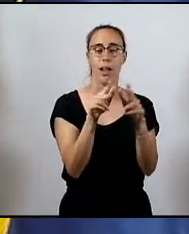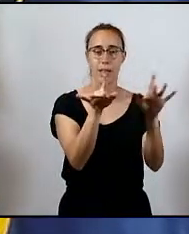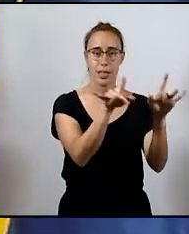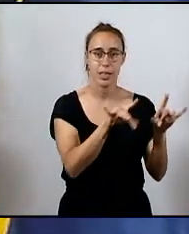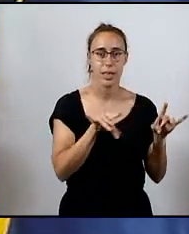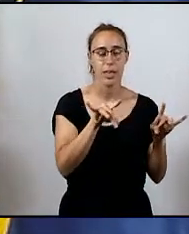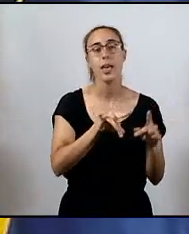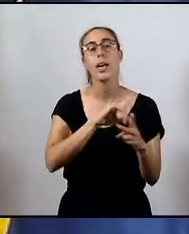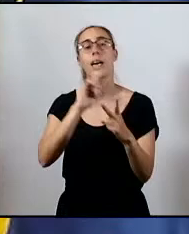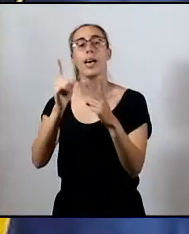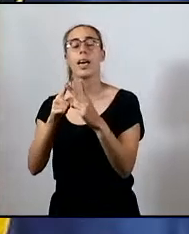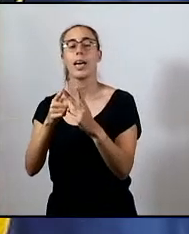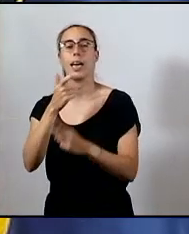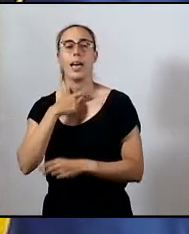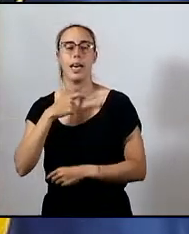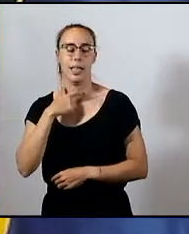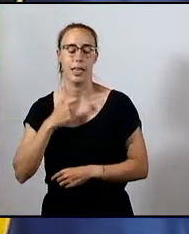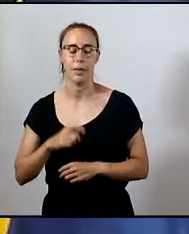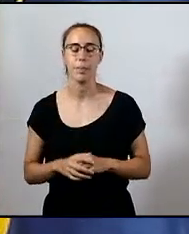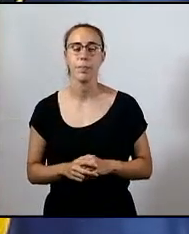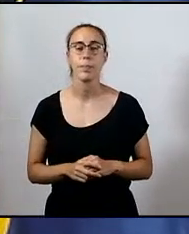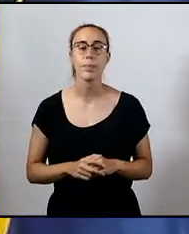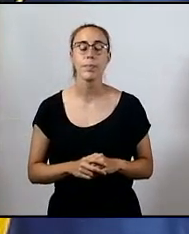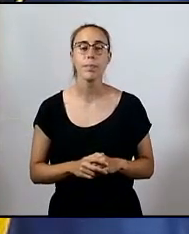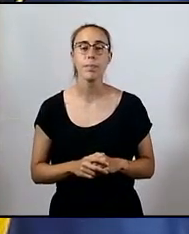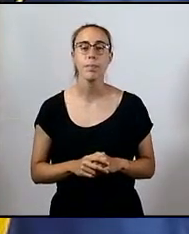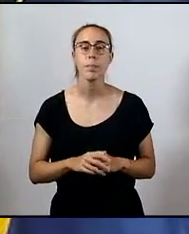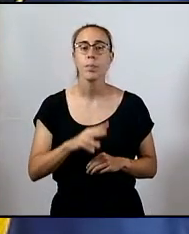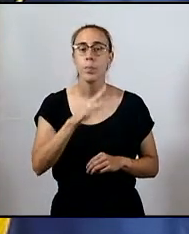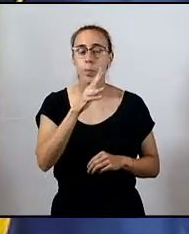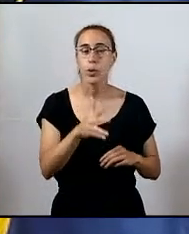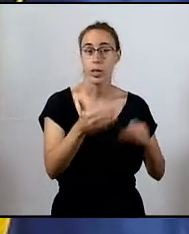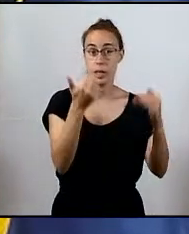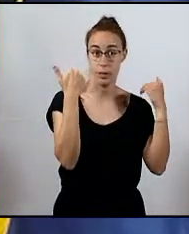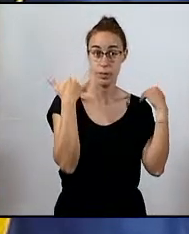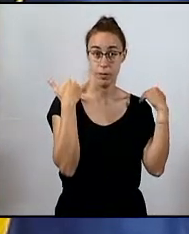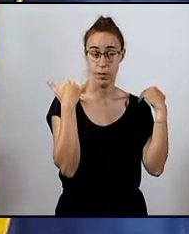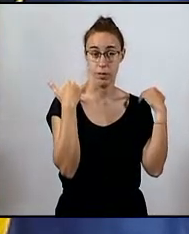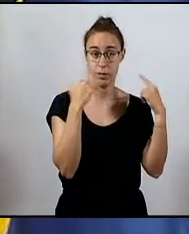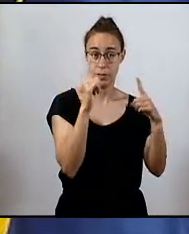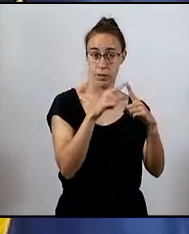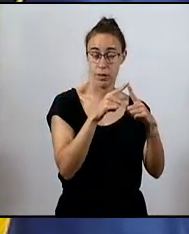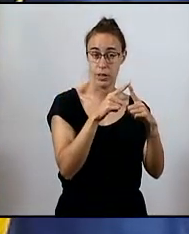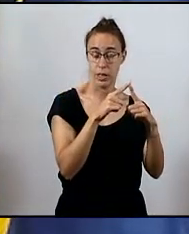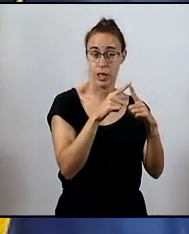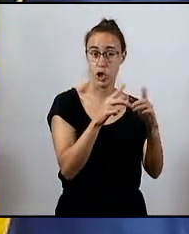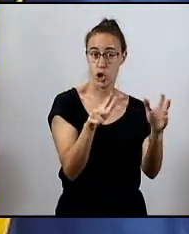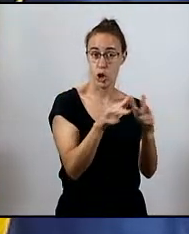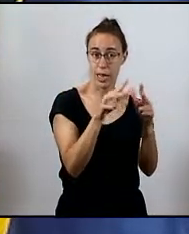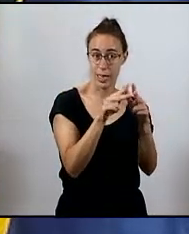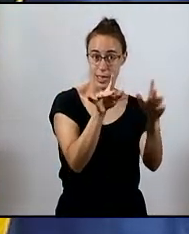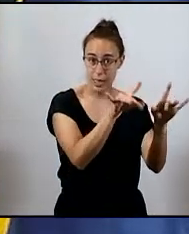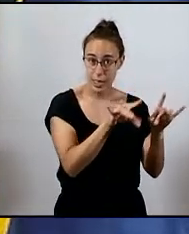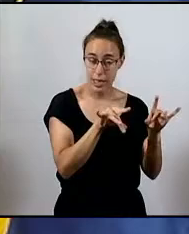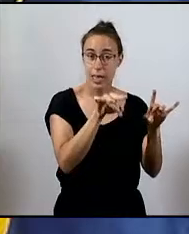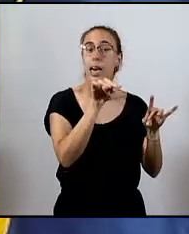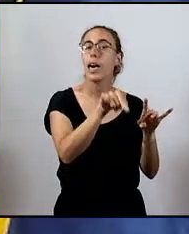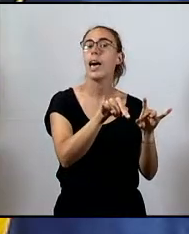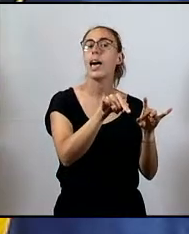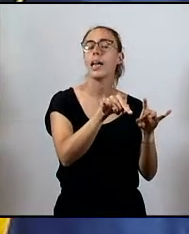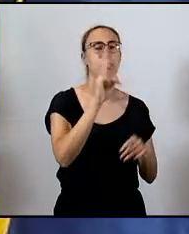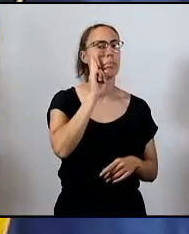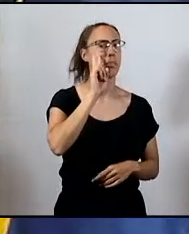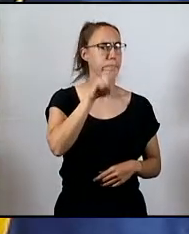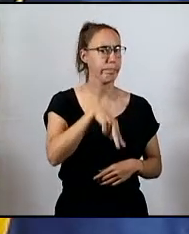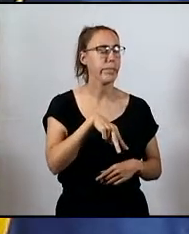la garantía rural. Con la responsabilidad social territorial otorgaremos un reconocimiento